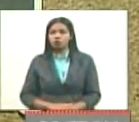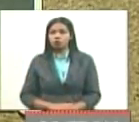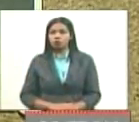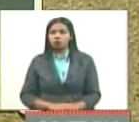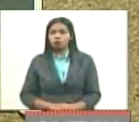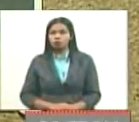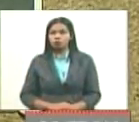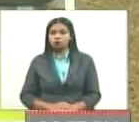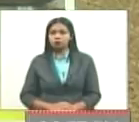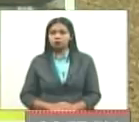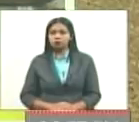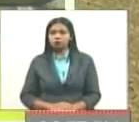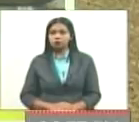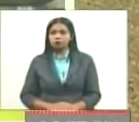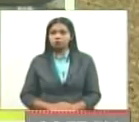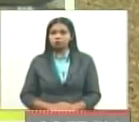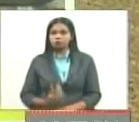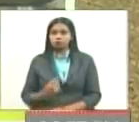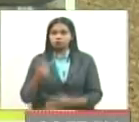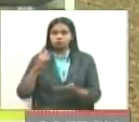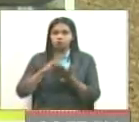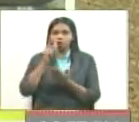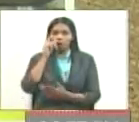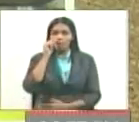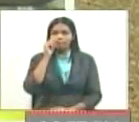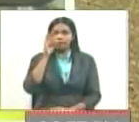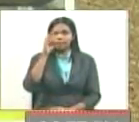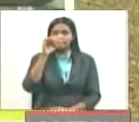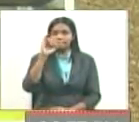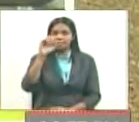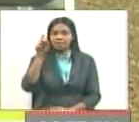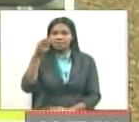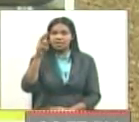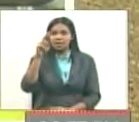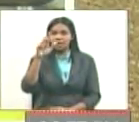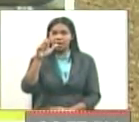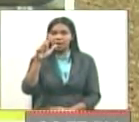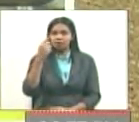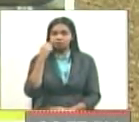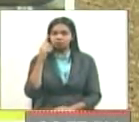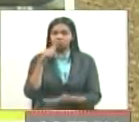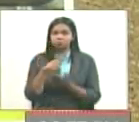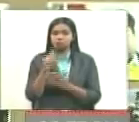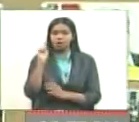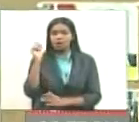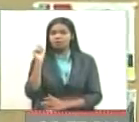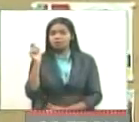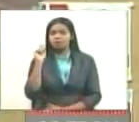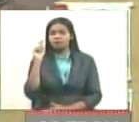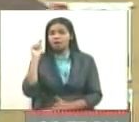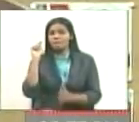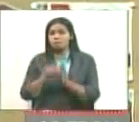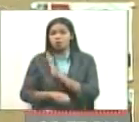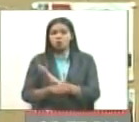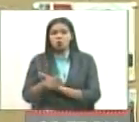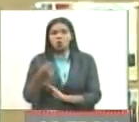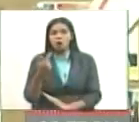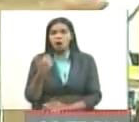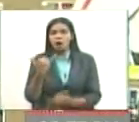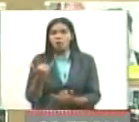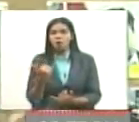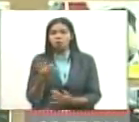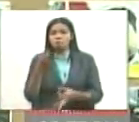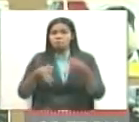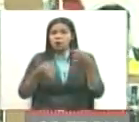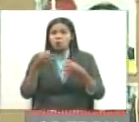Aquí está Miguel Pizarro, aquí está, aquí está. A Miguel Pizarro se le allanó ayer su inmunidad parlamentaria, ¿y para dónde va? Para